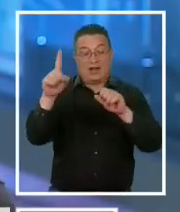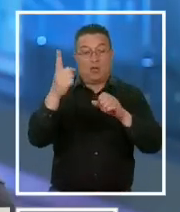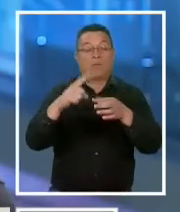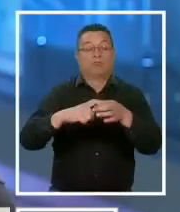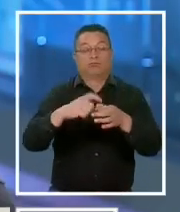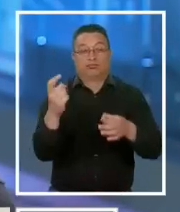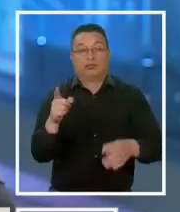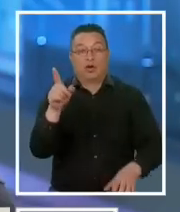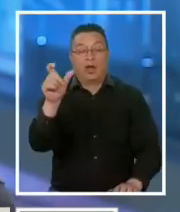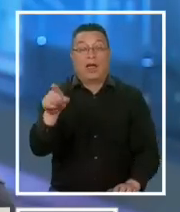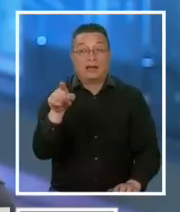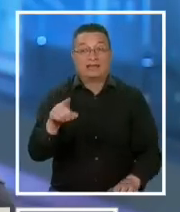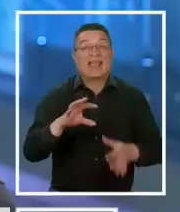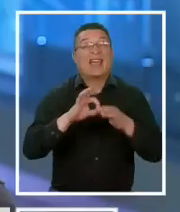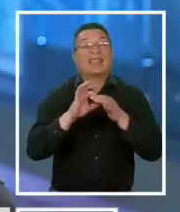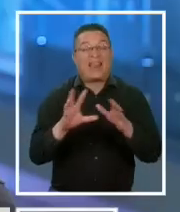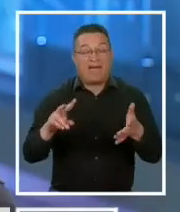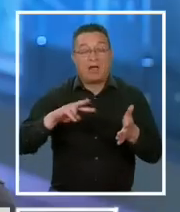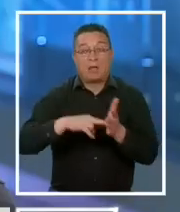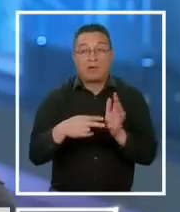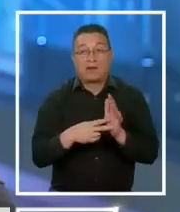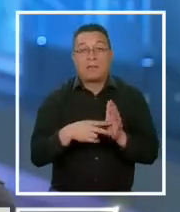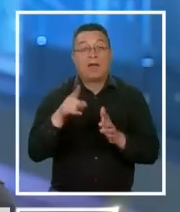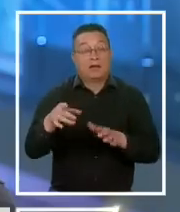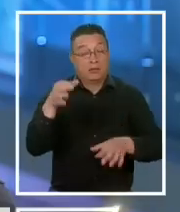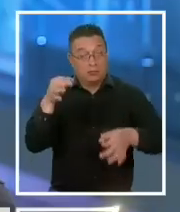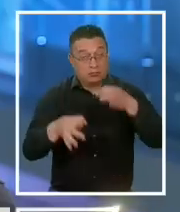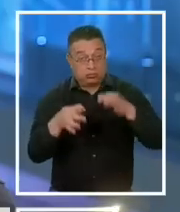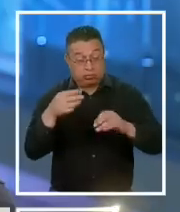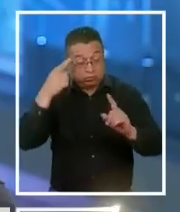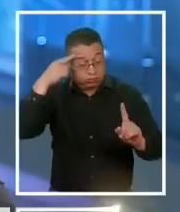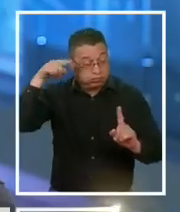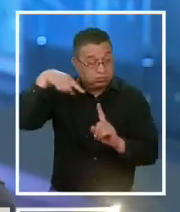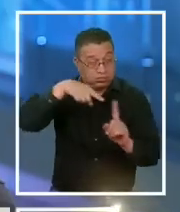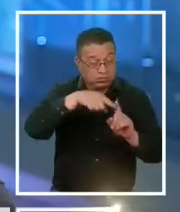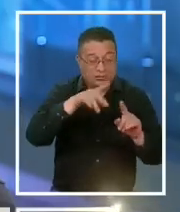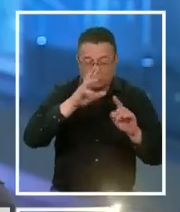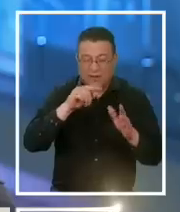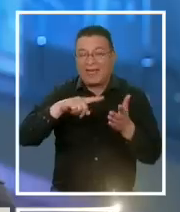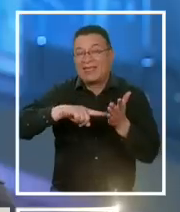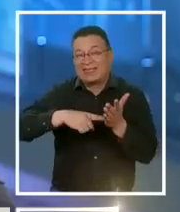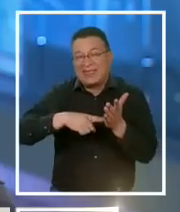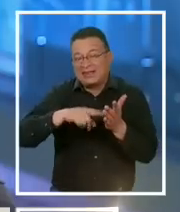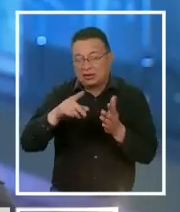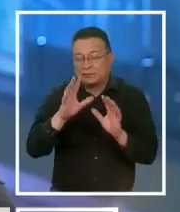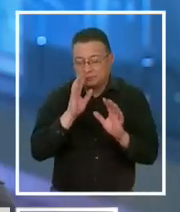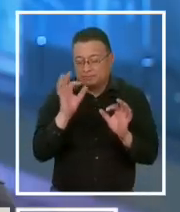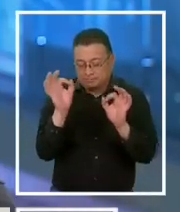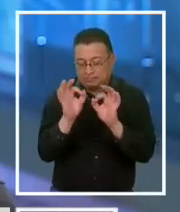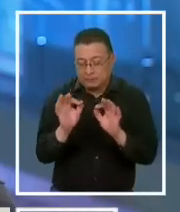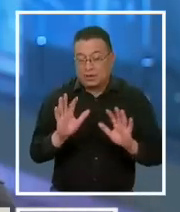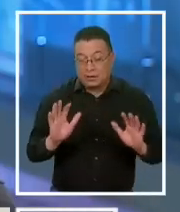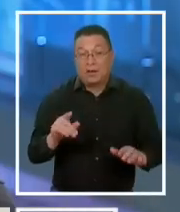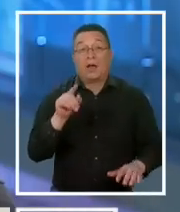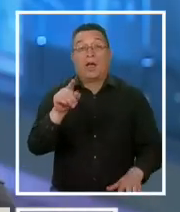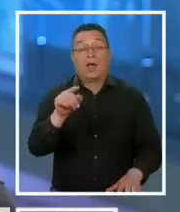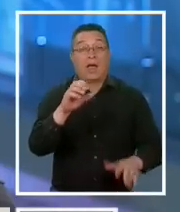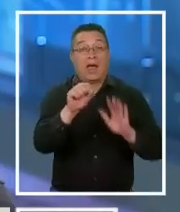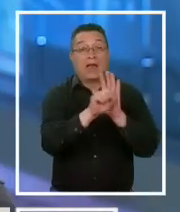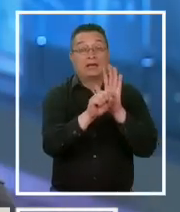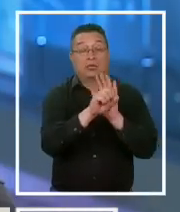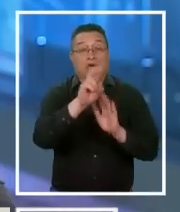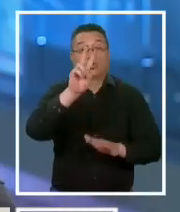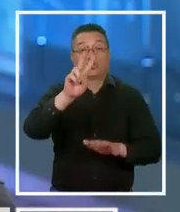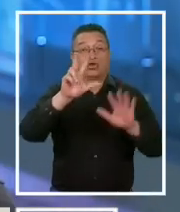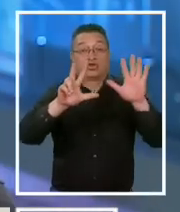ese caso tiene un grave problema que el tipo penal que se pretendía perseguir esto es bien técnico pero como usted me pregunta si lo tengo que decir el artículo